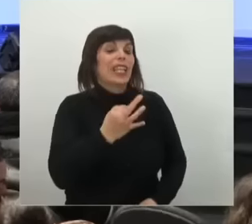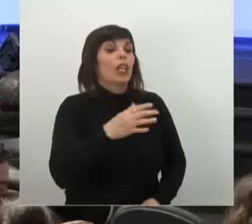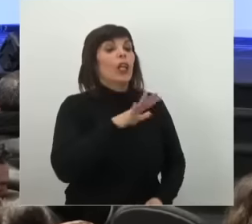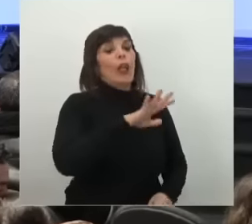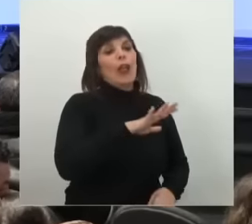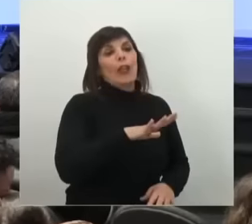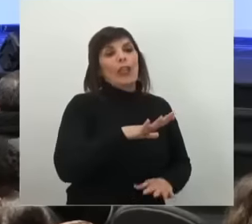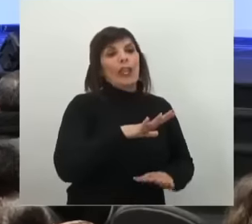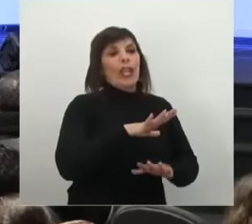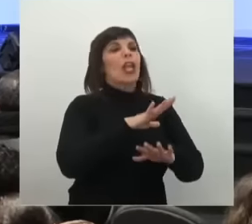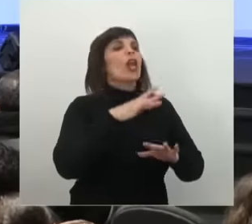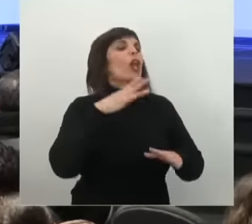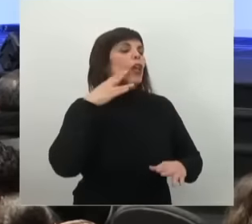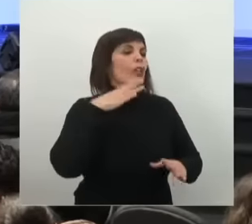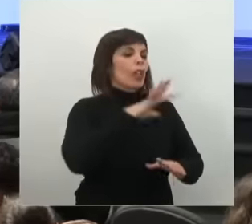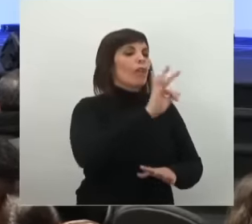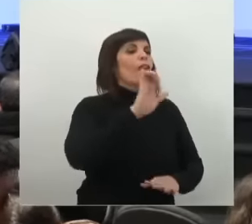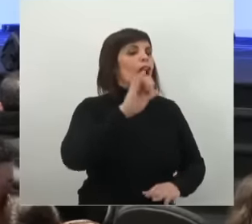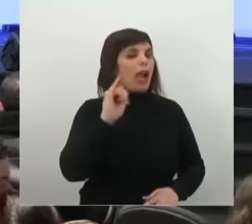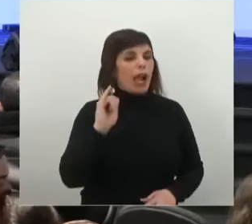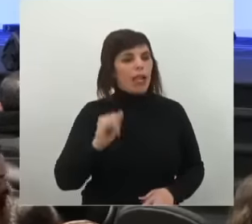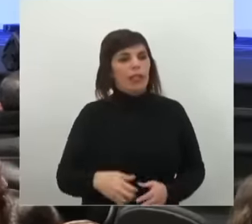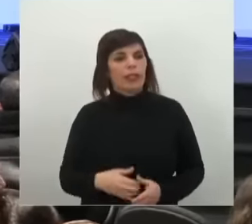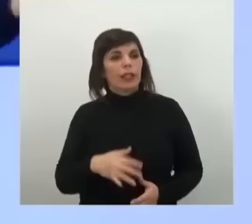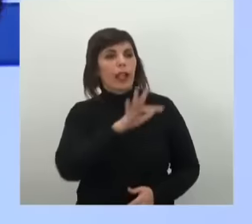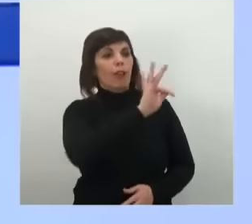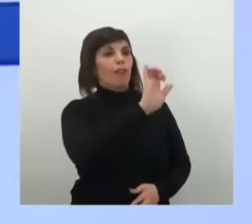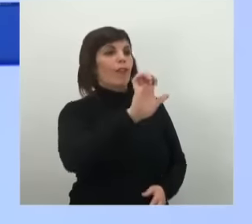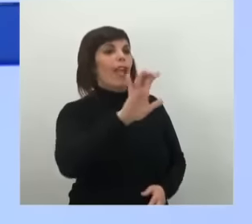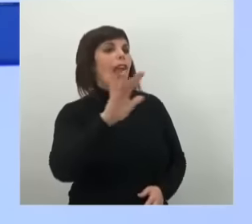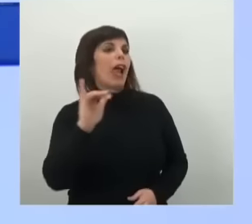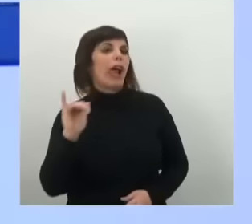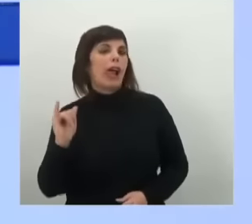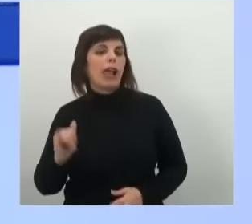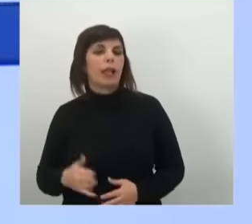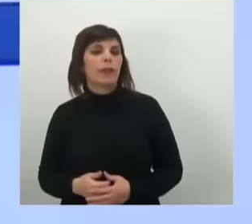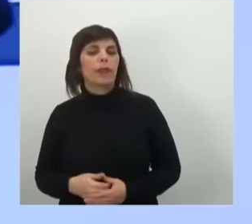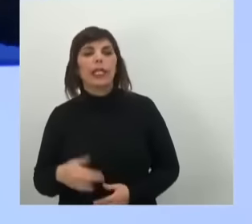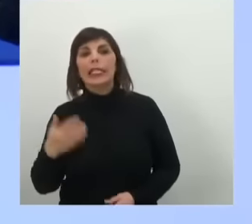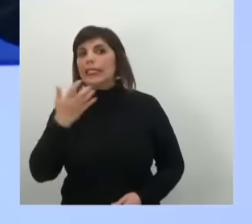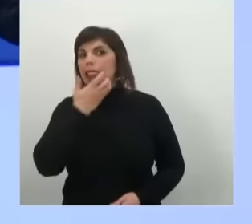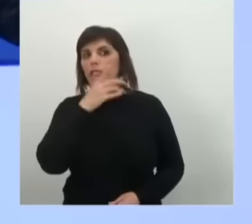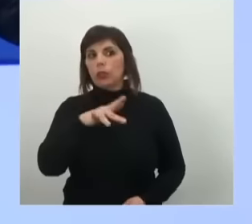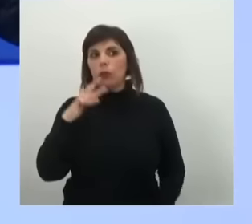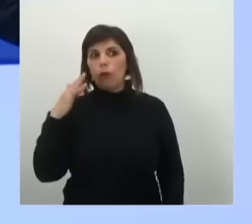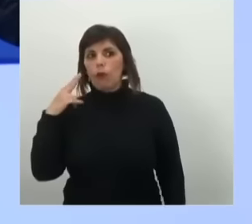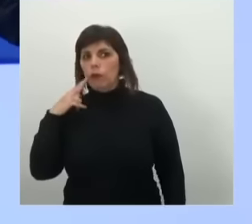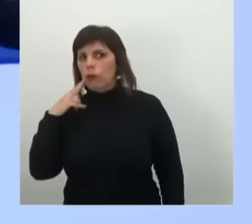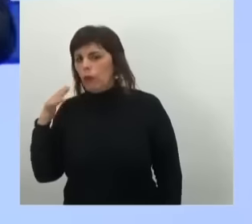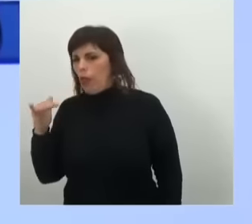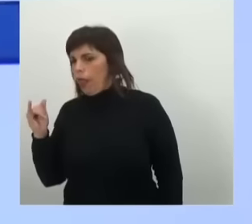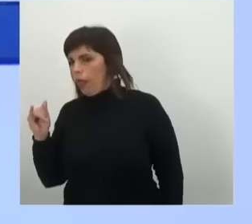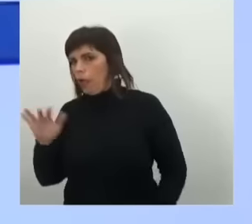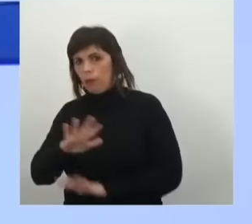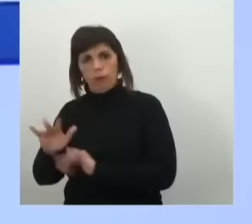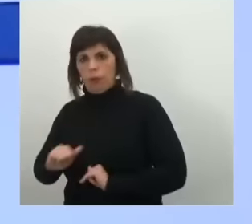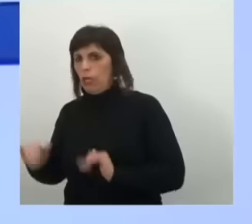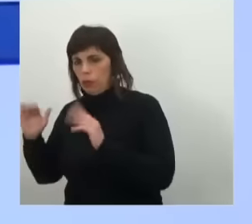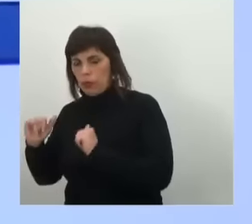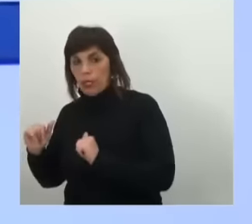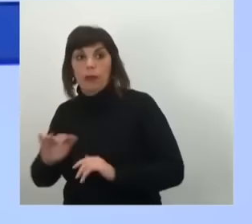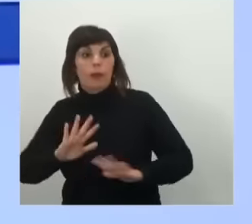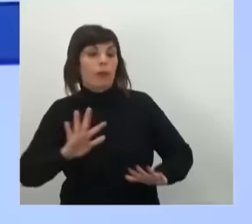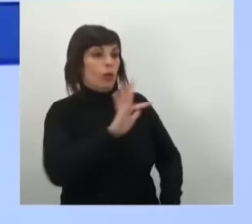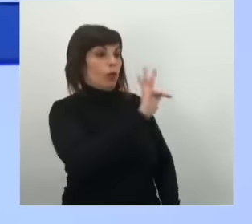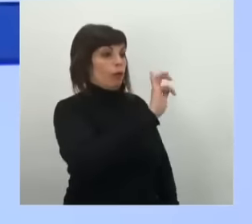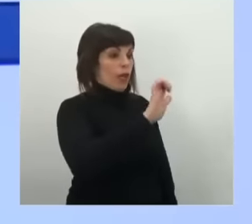Paz Quién se ha dado cuenta alguien a que sí cuando tienes temor no tienes paz pero cuando tienes